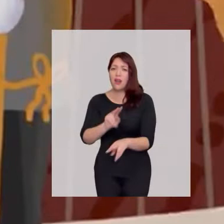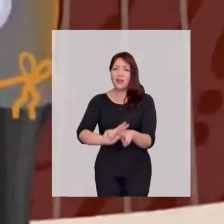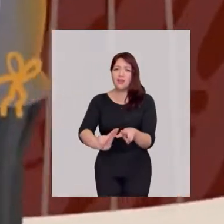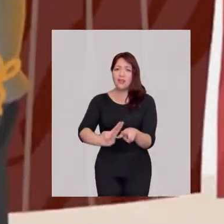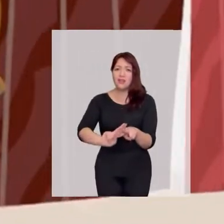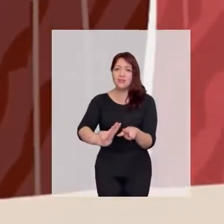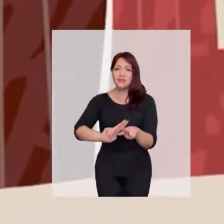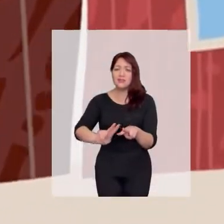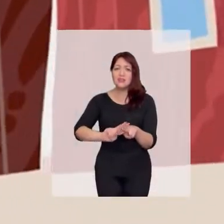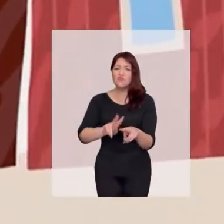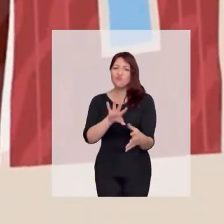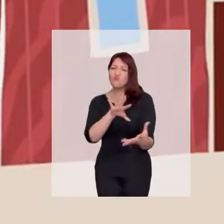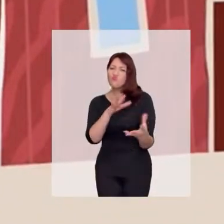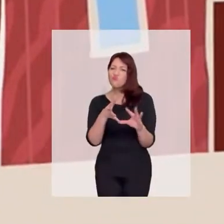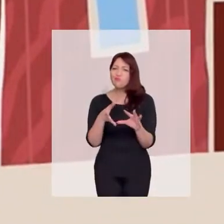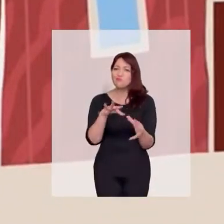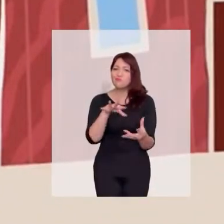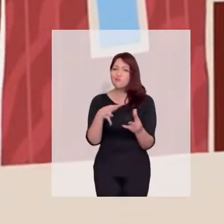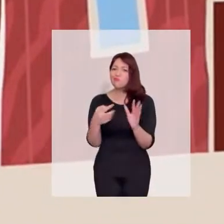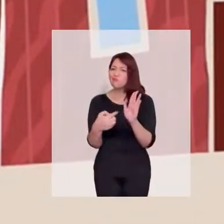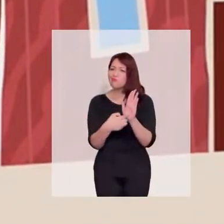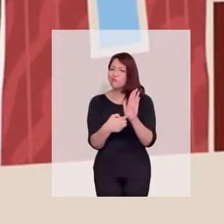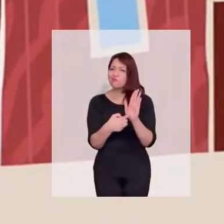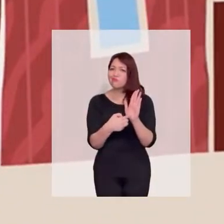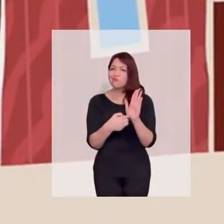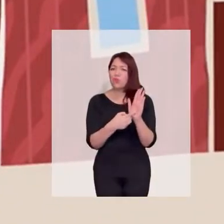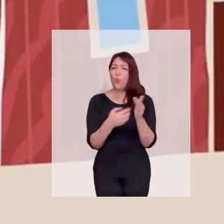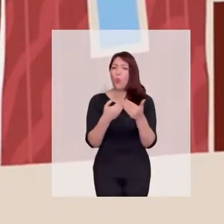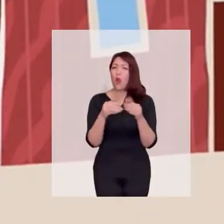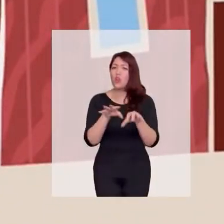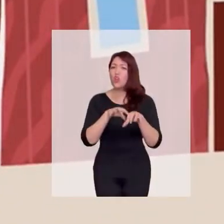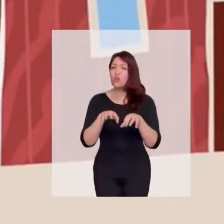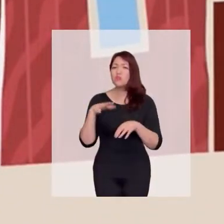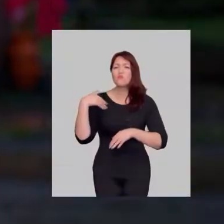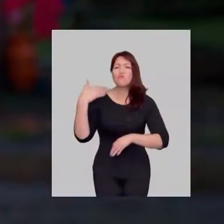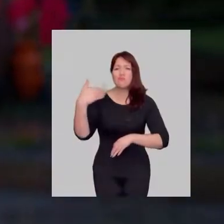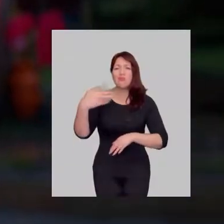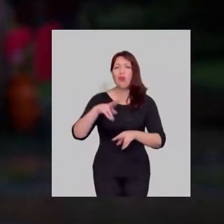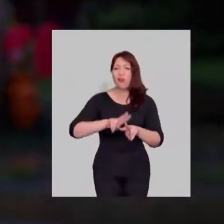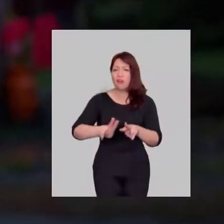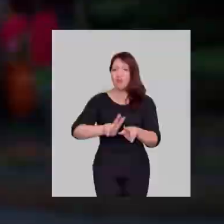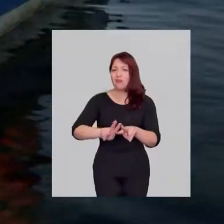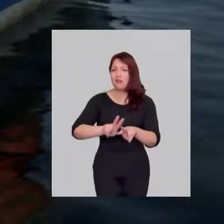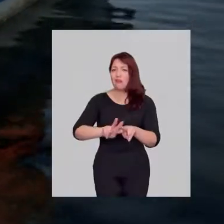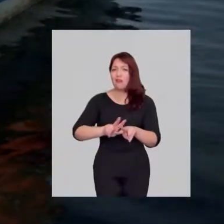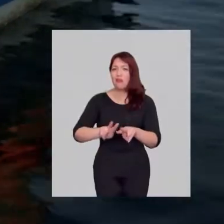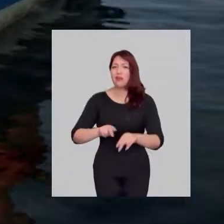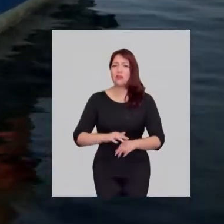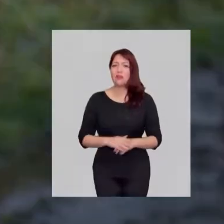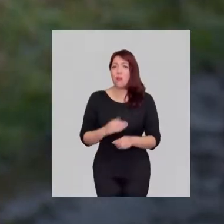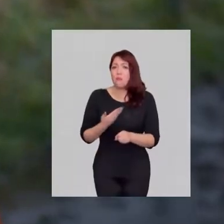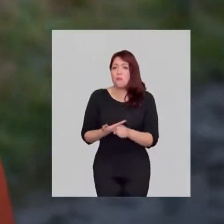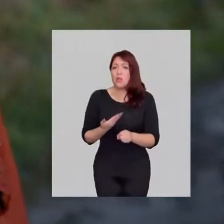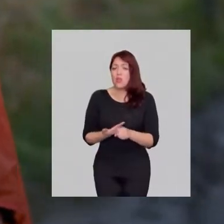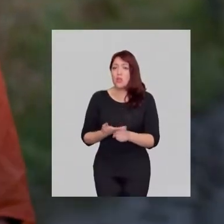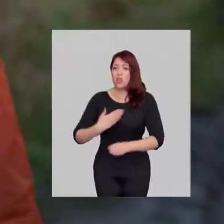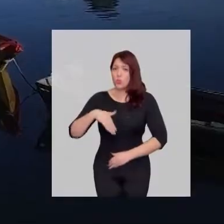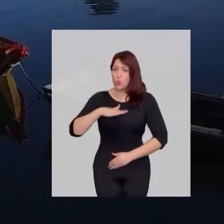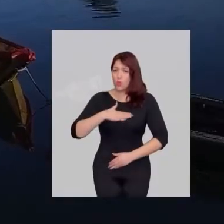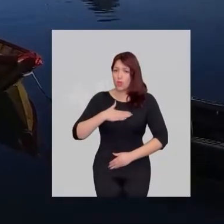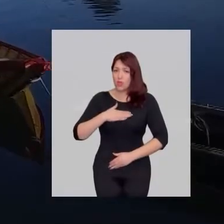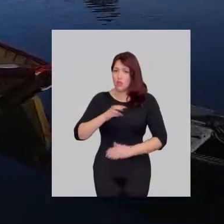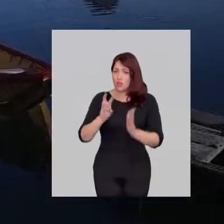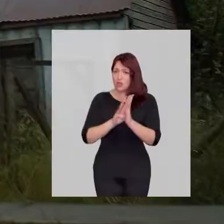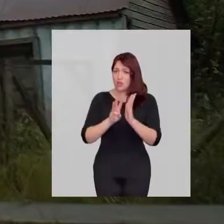hecha, que así nomás está bien, que cualquier cosa la arreglamos mañana, nos están pidiendo